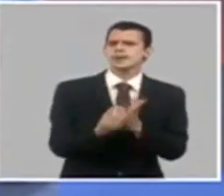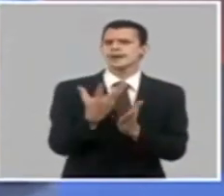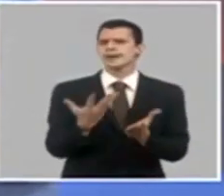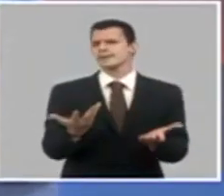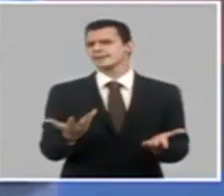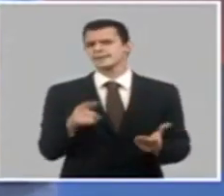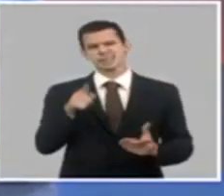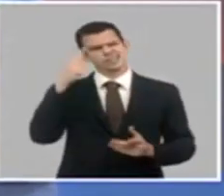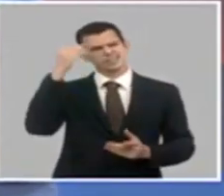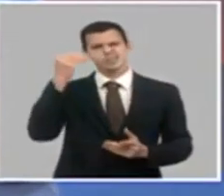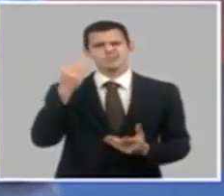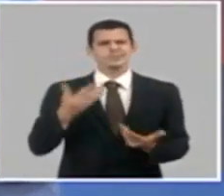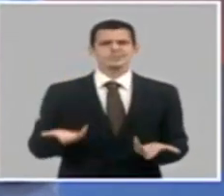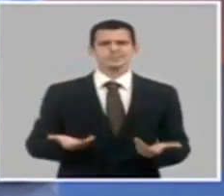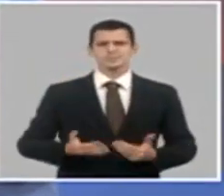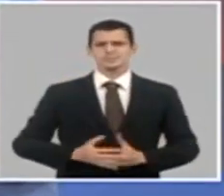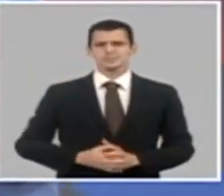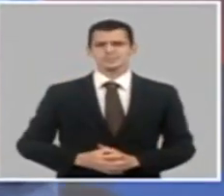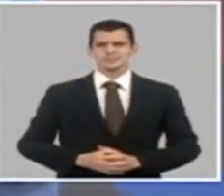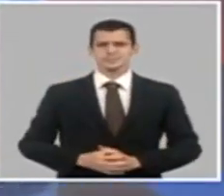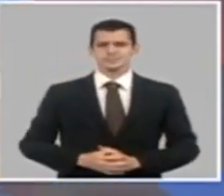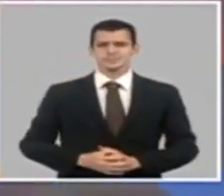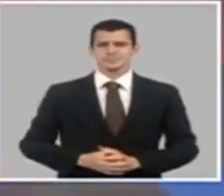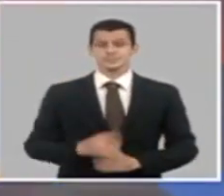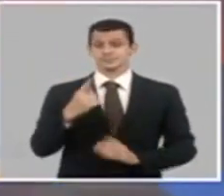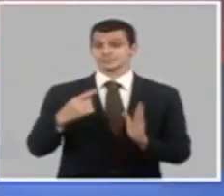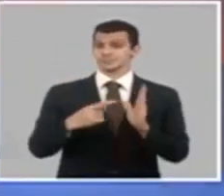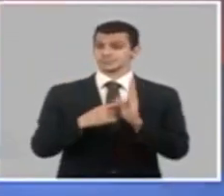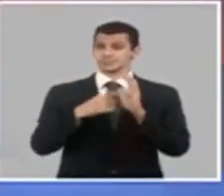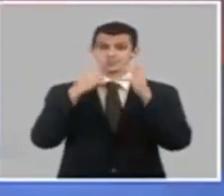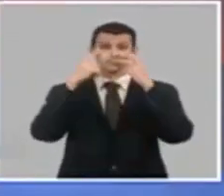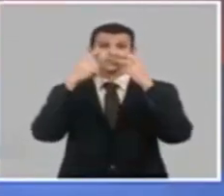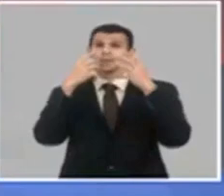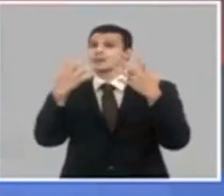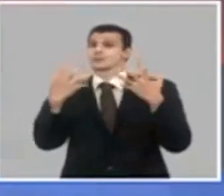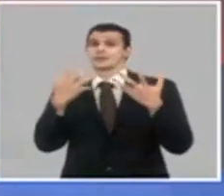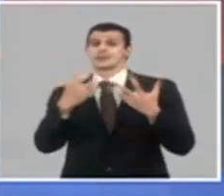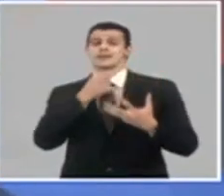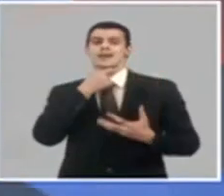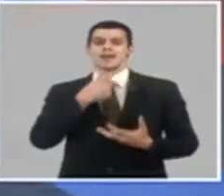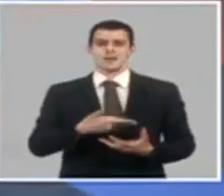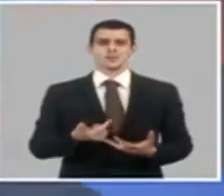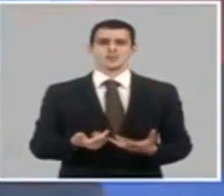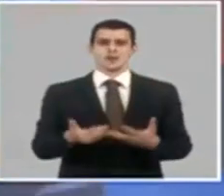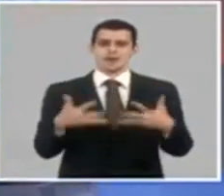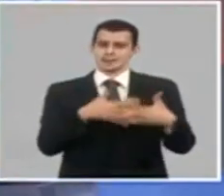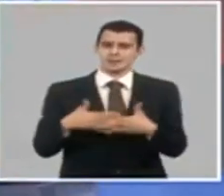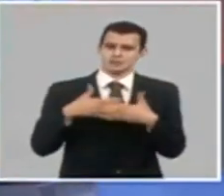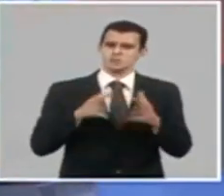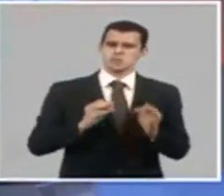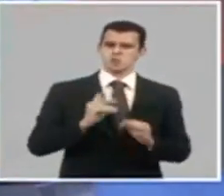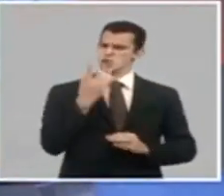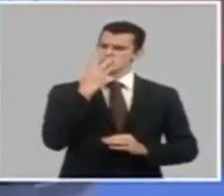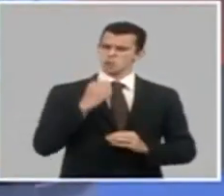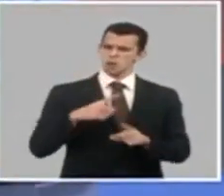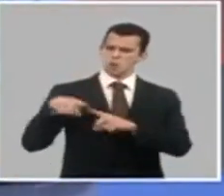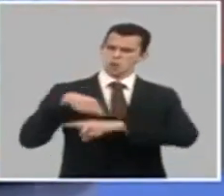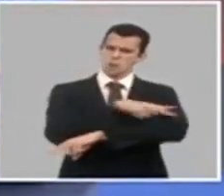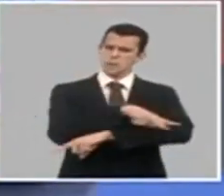que ustedes creen y lo más importante no les gustó que le hicieran esto si tanto